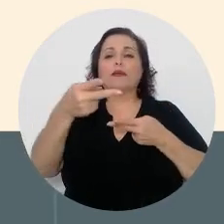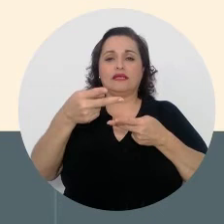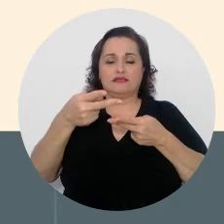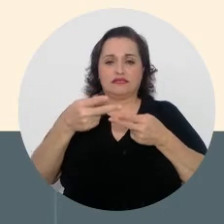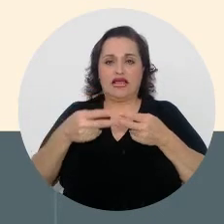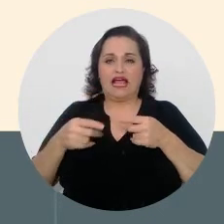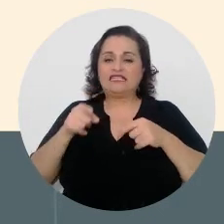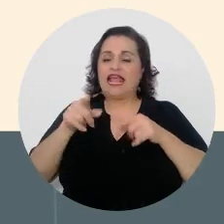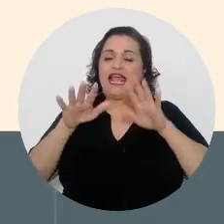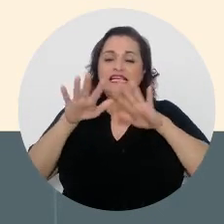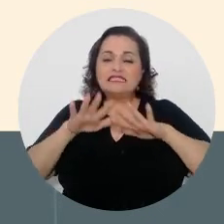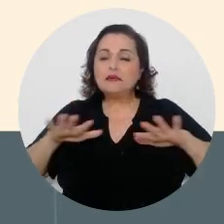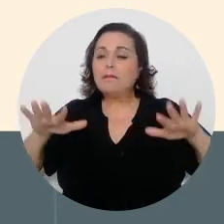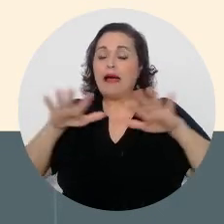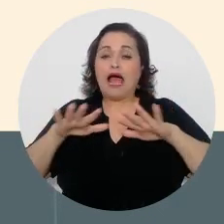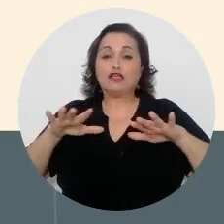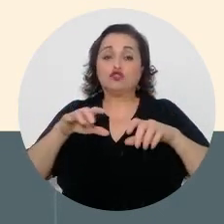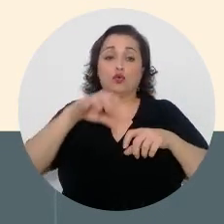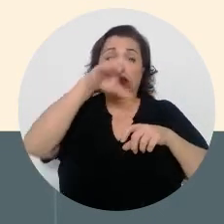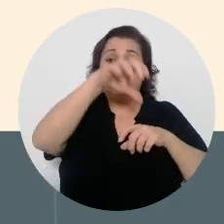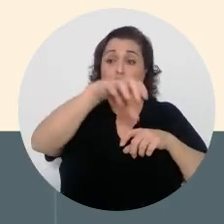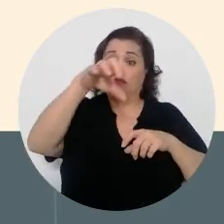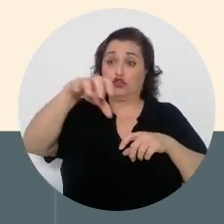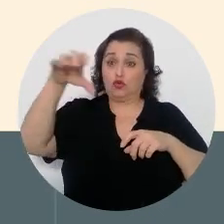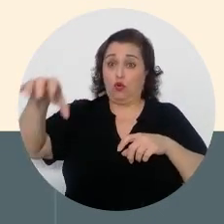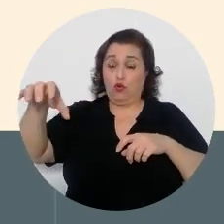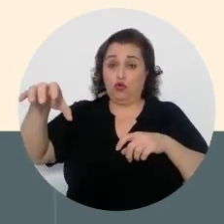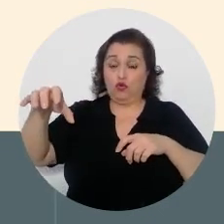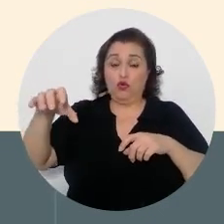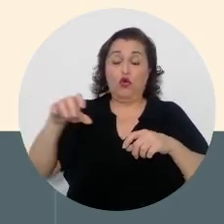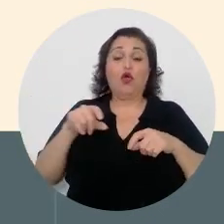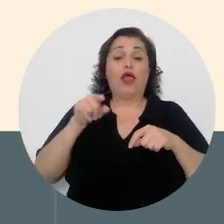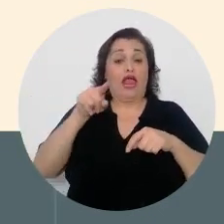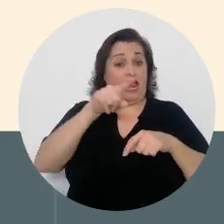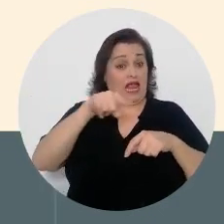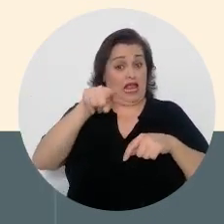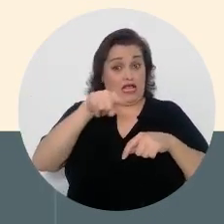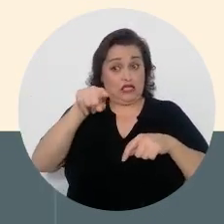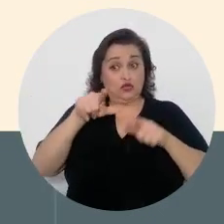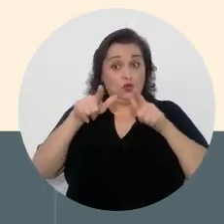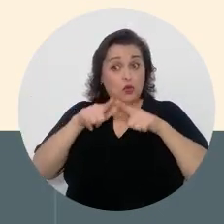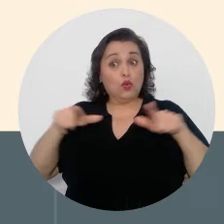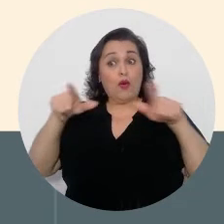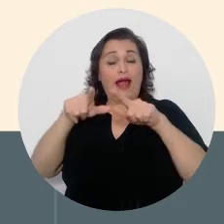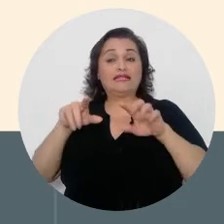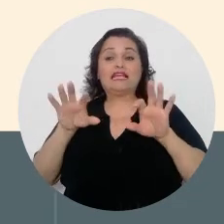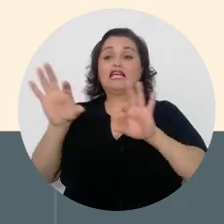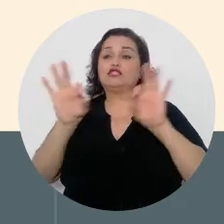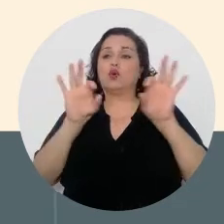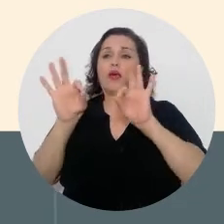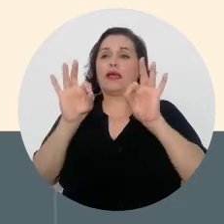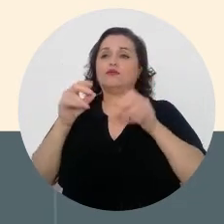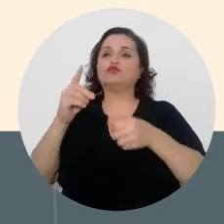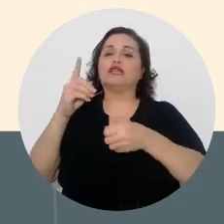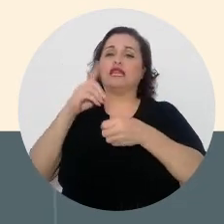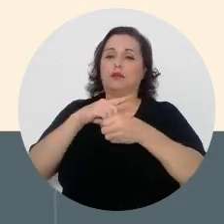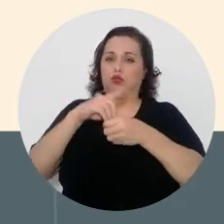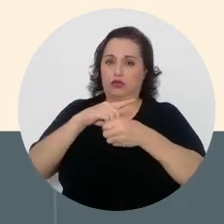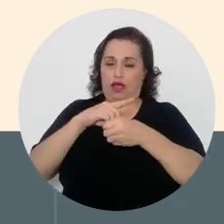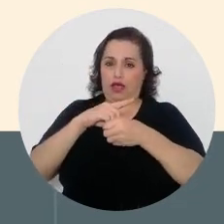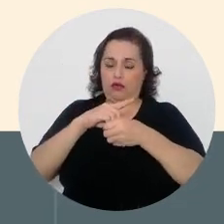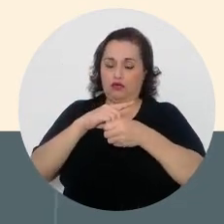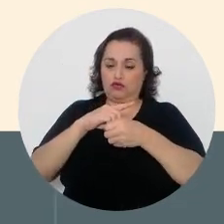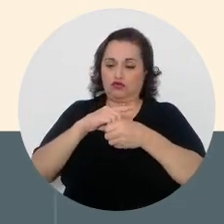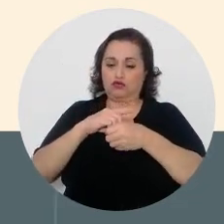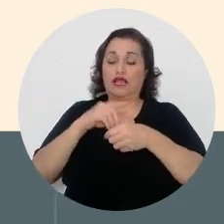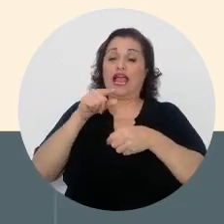provincias, es decir, son los espacios territoriales en donde los cuales escogemos diputados.